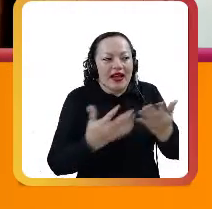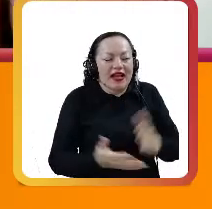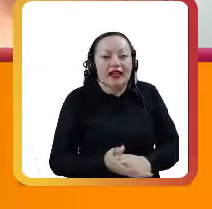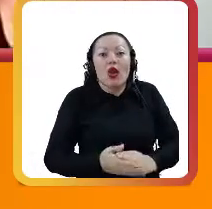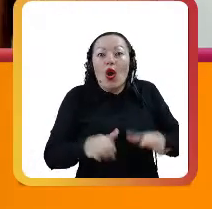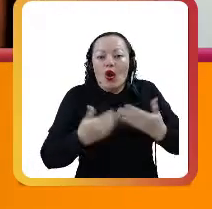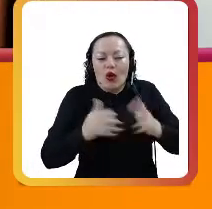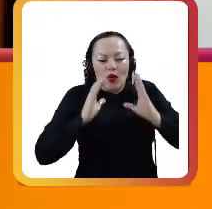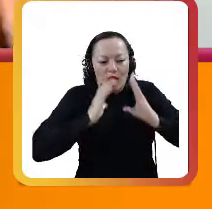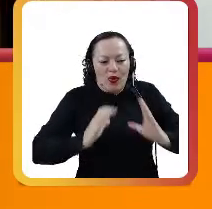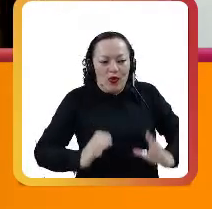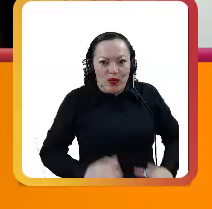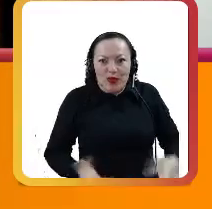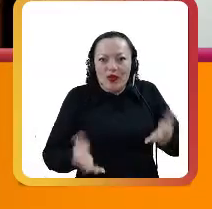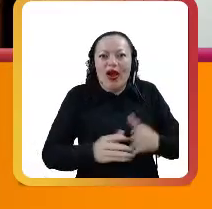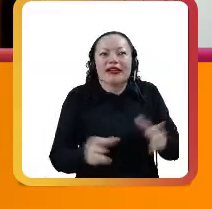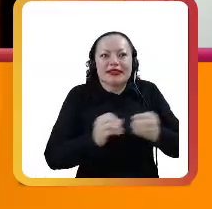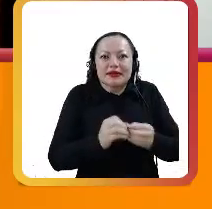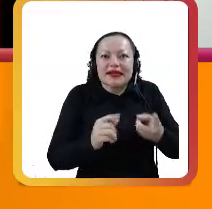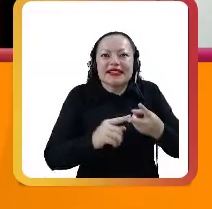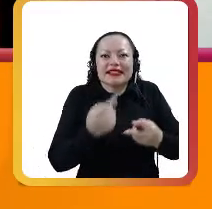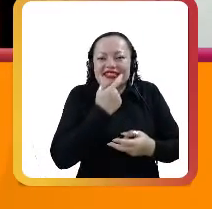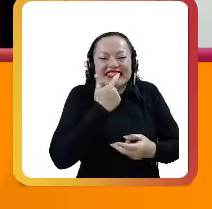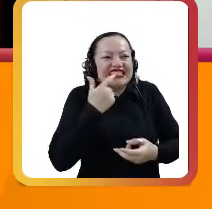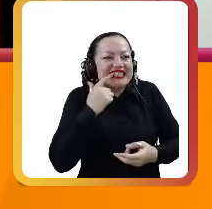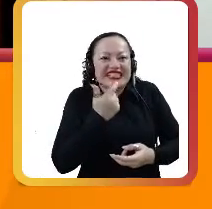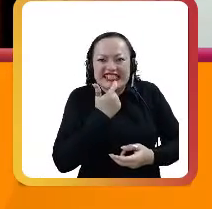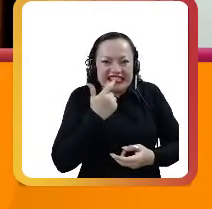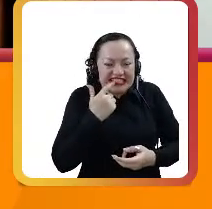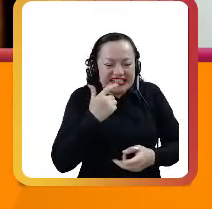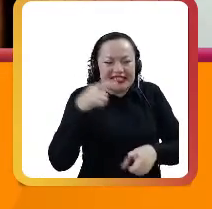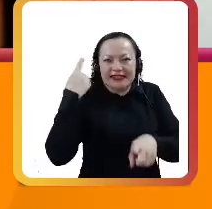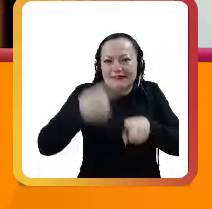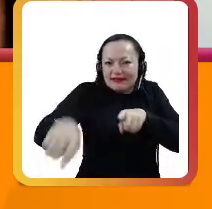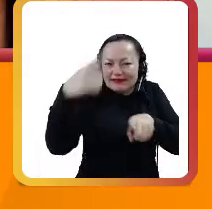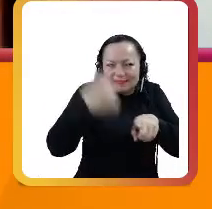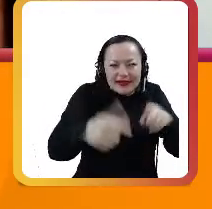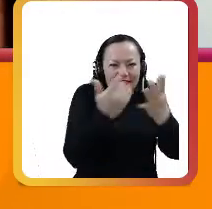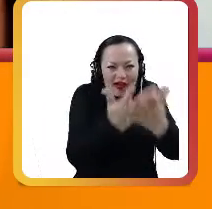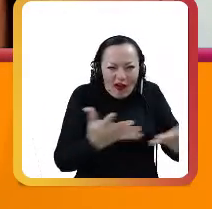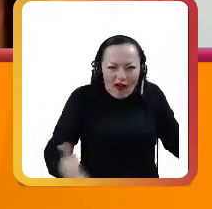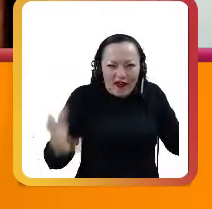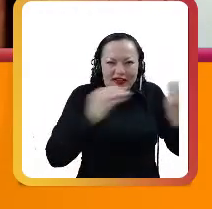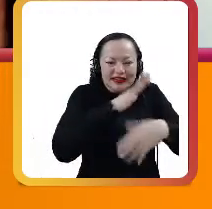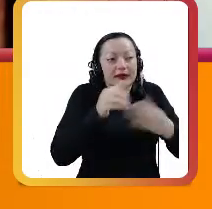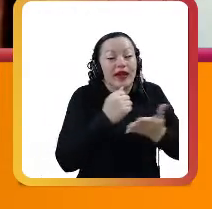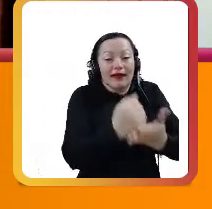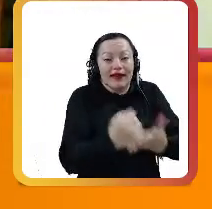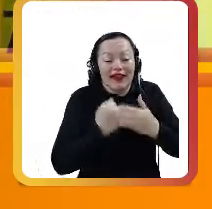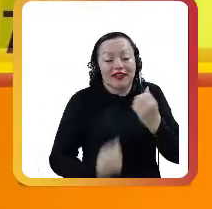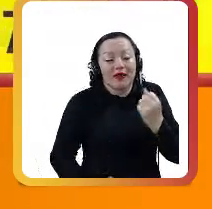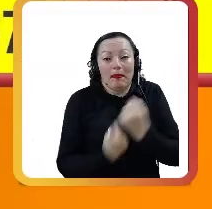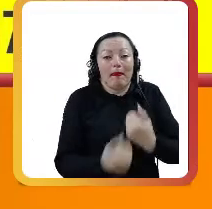fortalecer nuestros dientes, nuestras encías, bueno, ayuda a muchas cosas, tiene muy buenos beneficios.